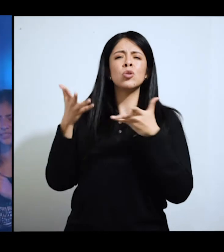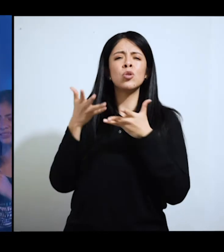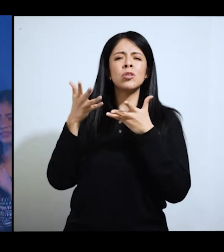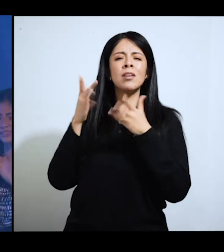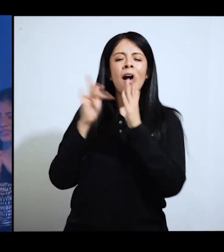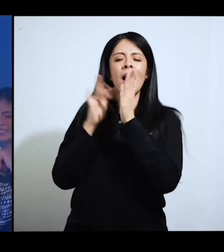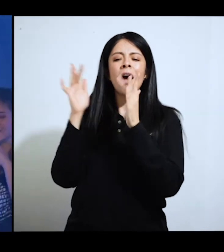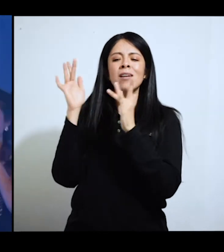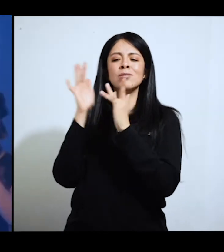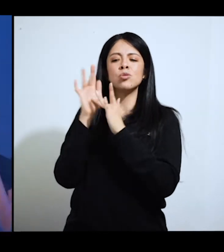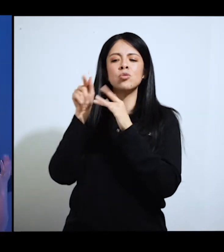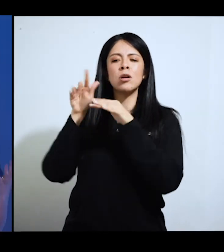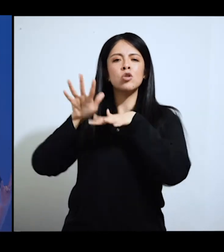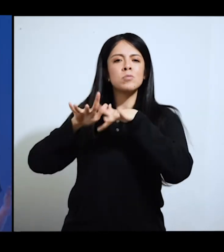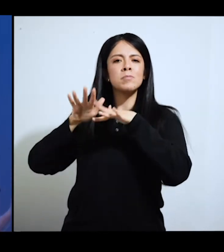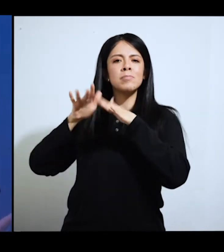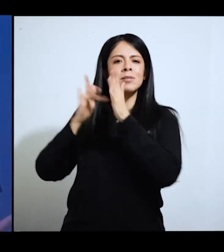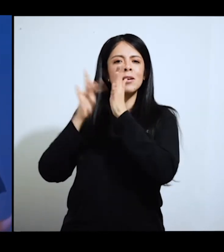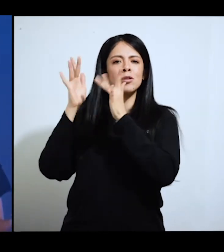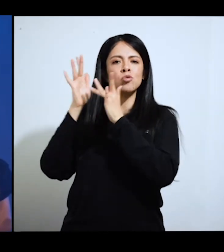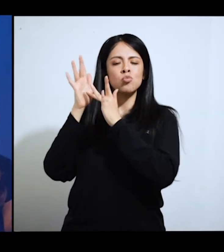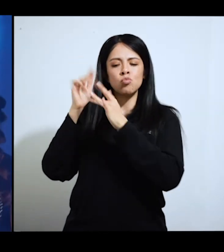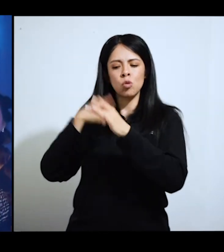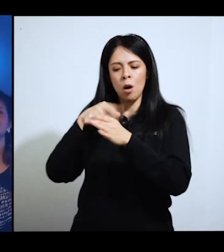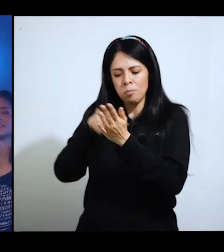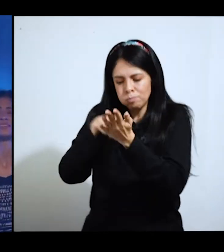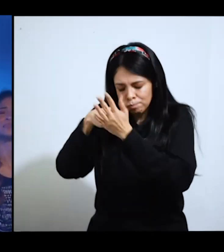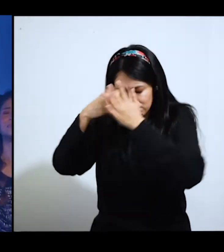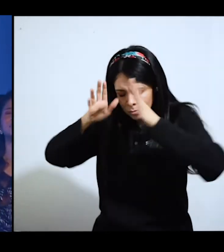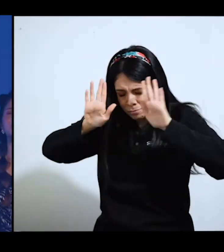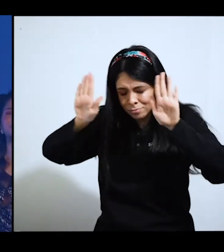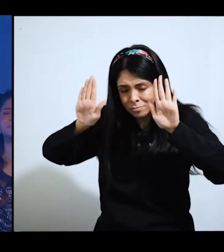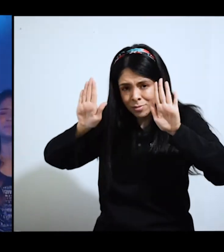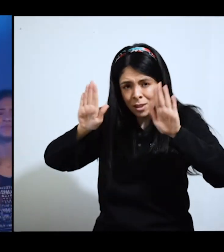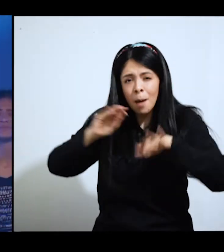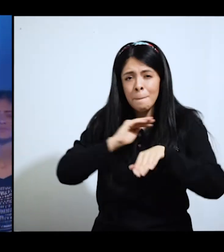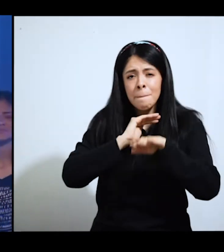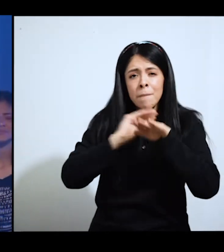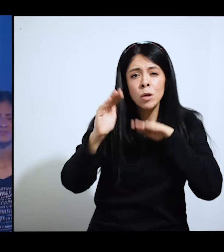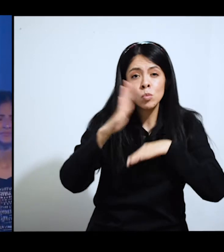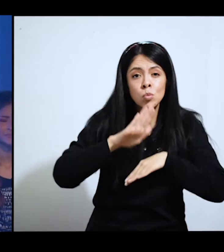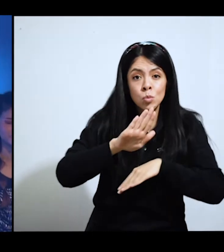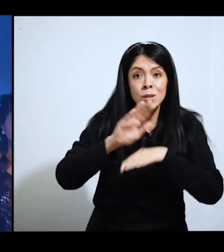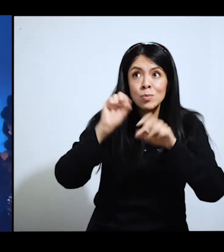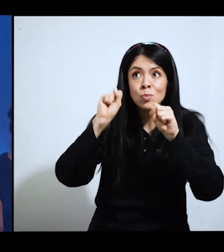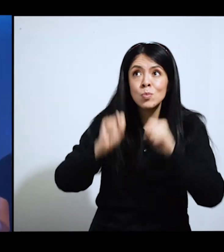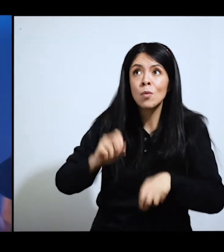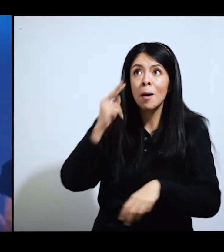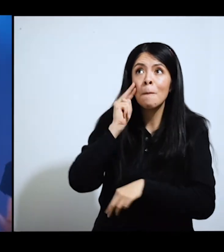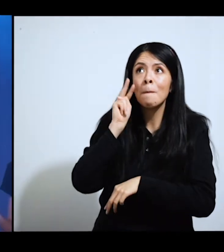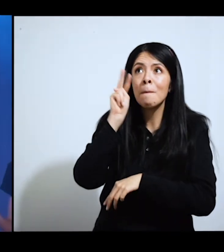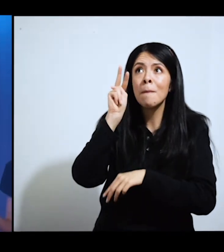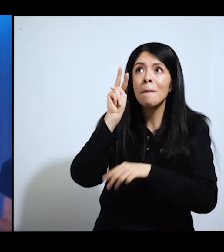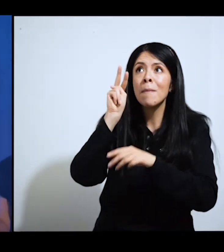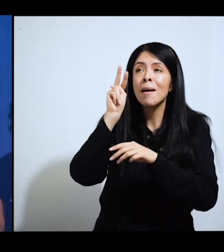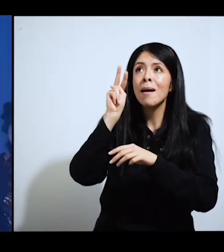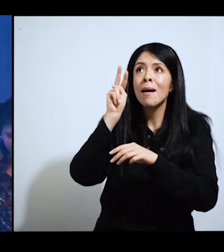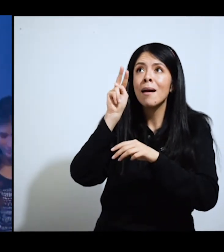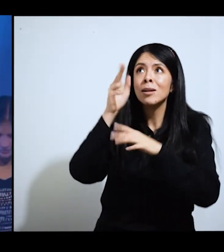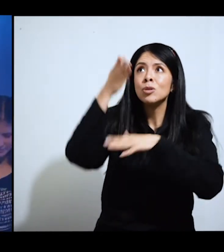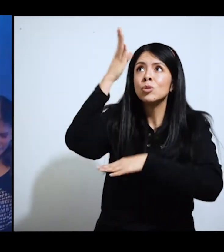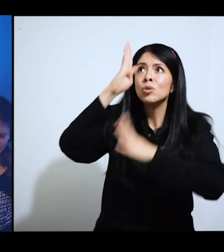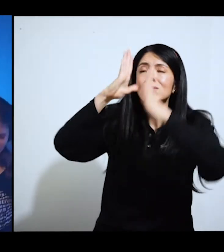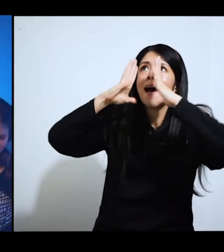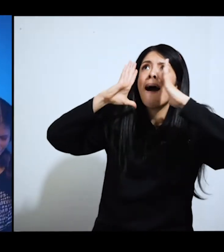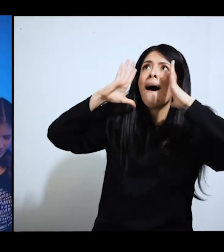que a los pies de Jesús. Yo invito que ahí donde ustedes están en este momento puedan ver